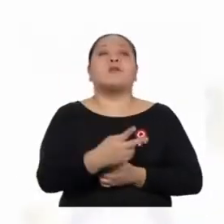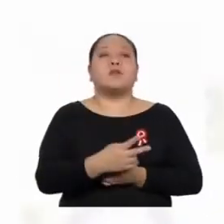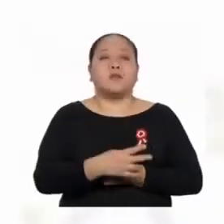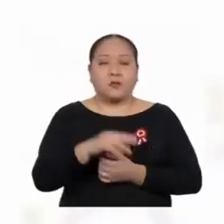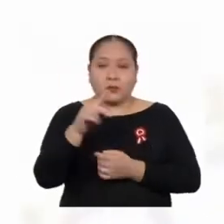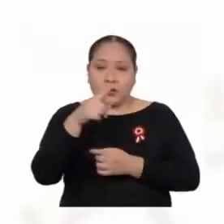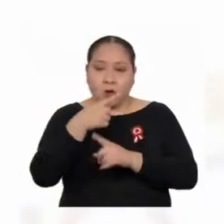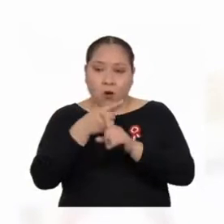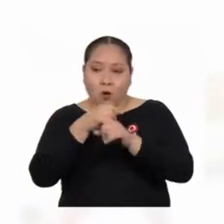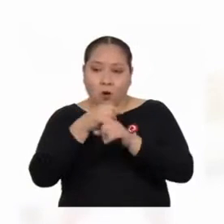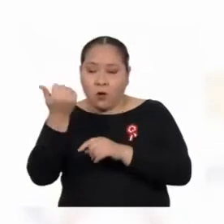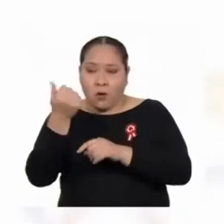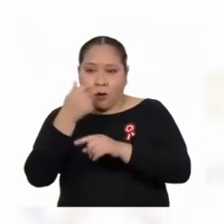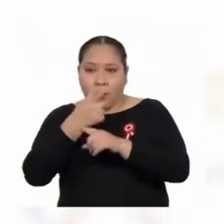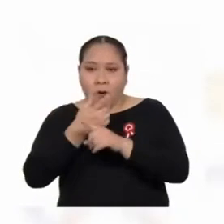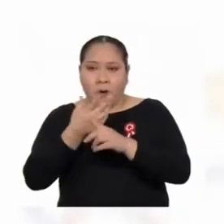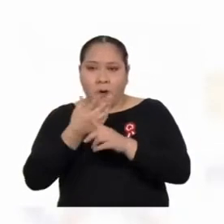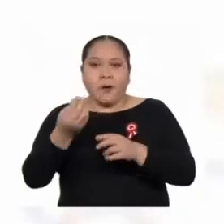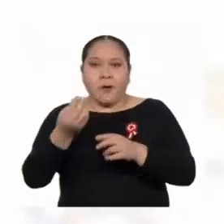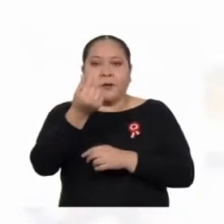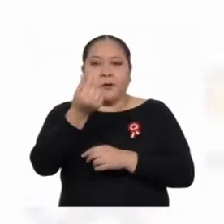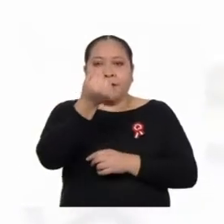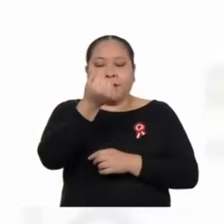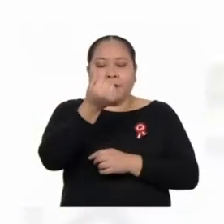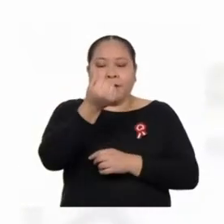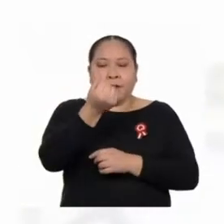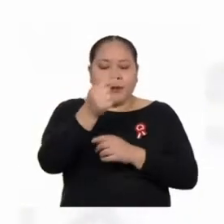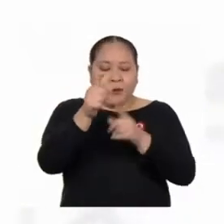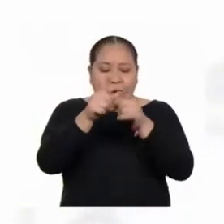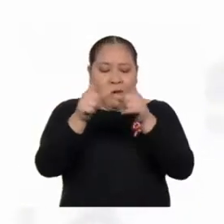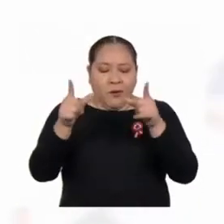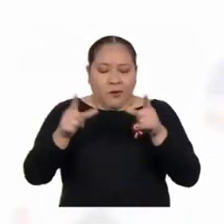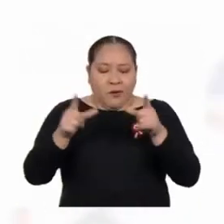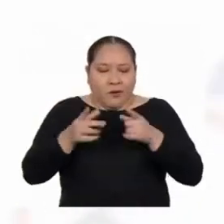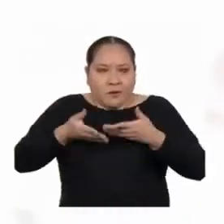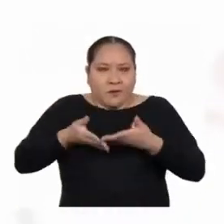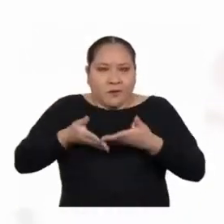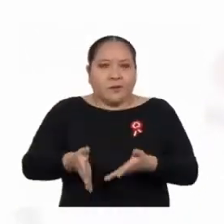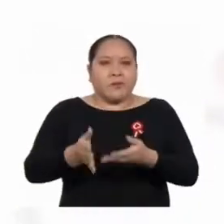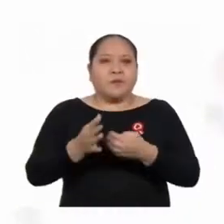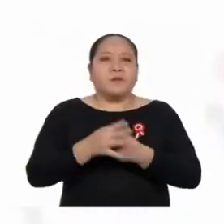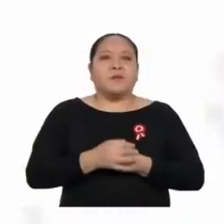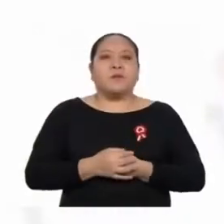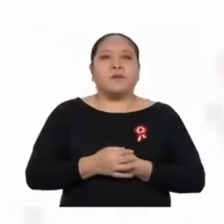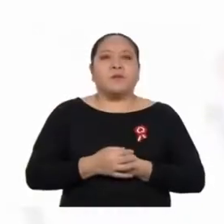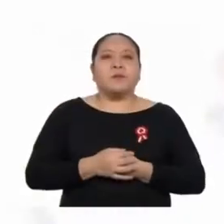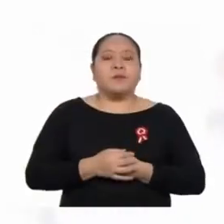otros a los ingresos económicos y lugar de procedencia.